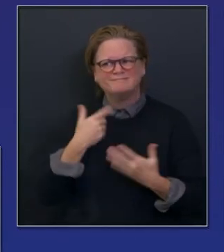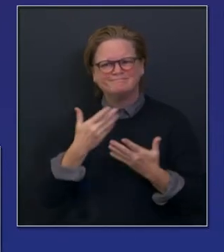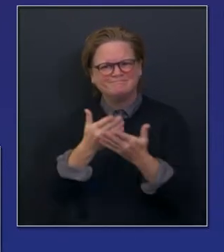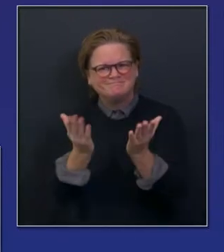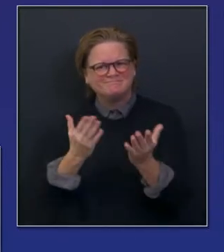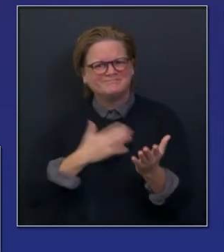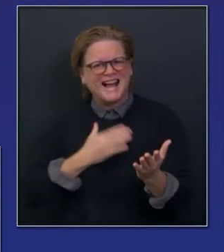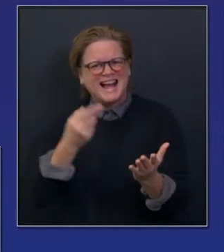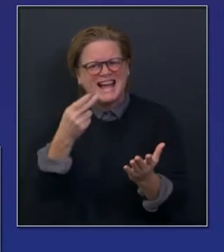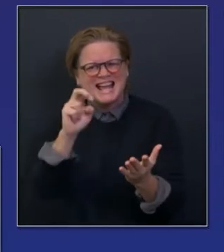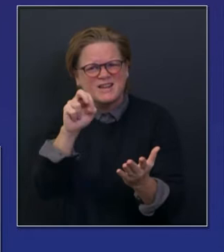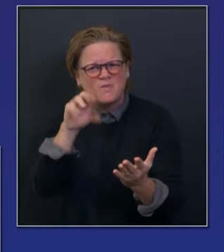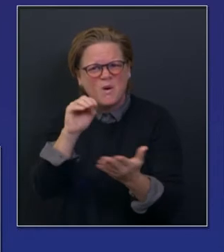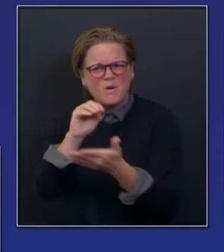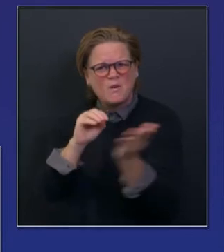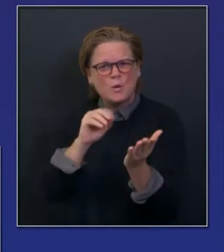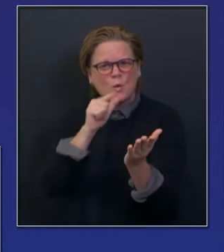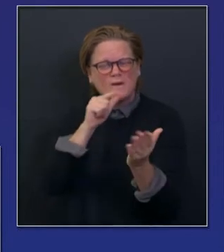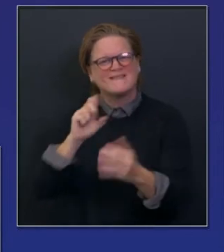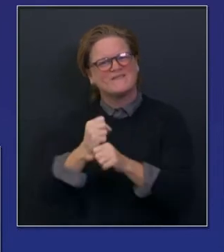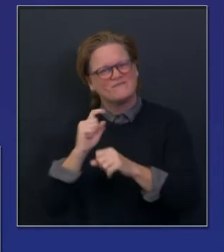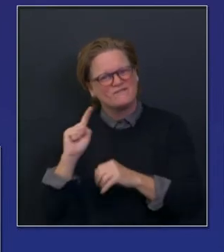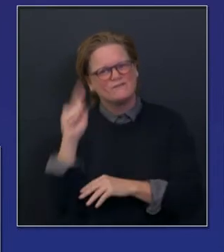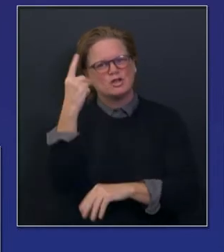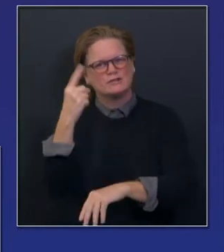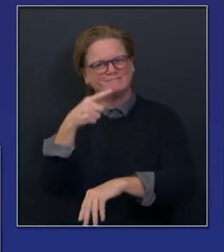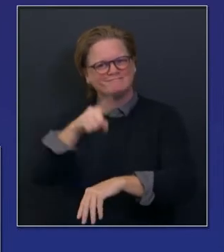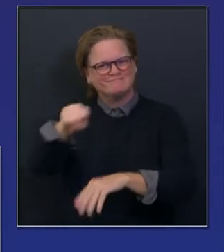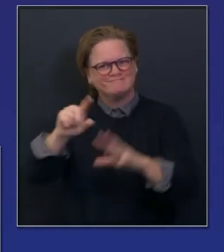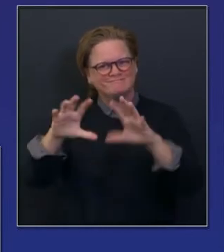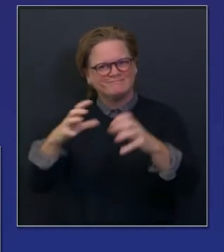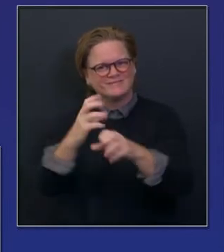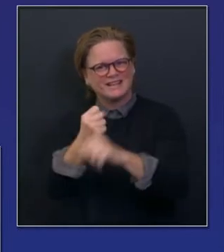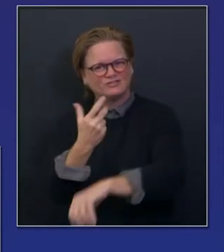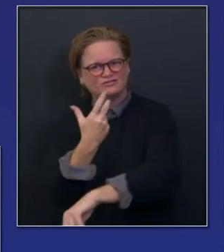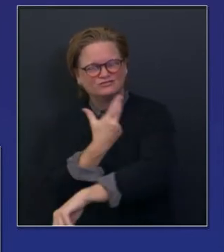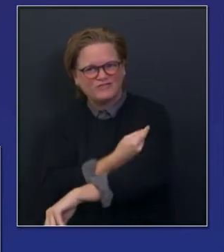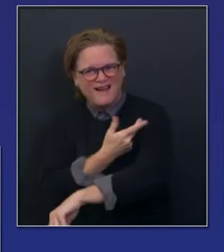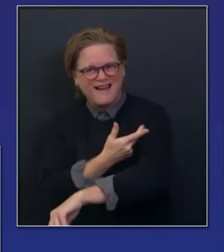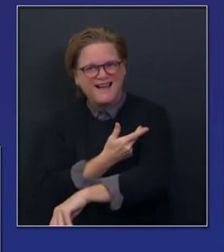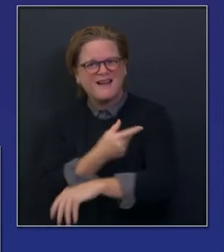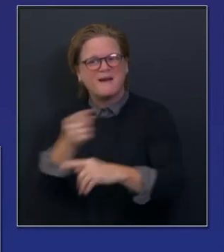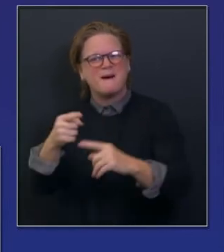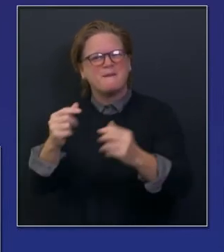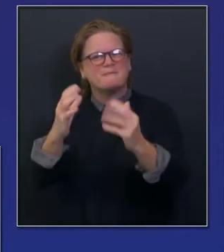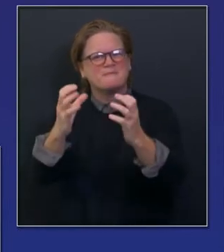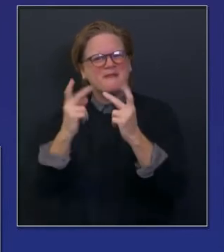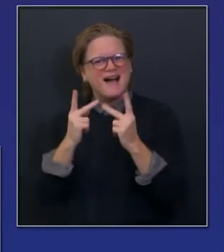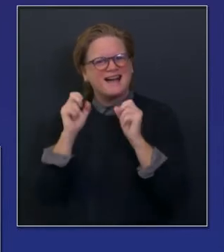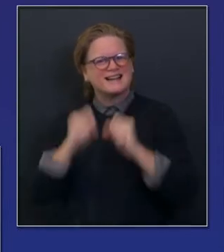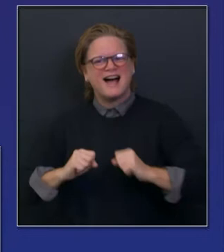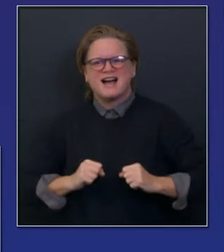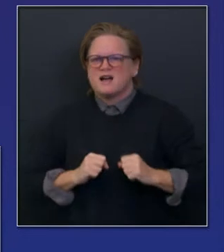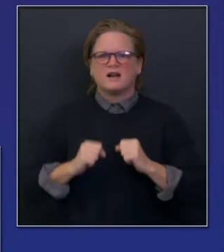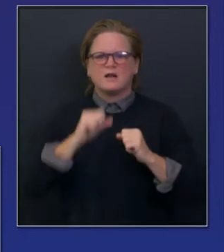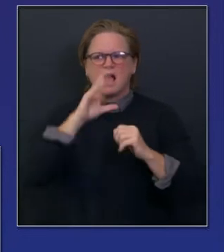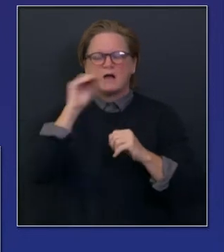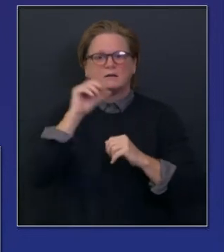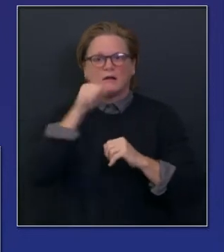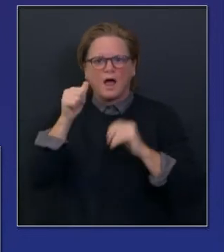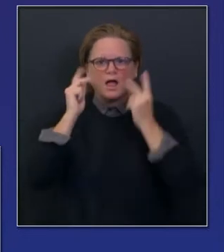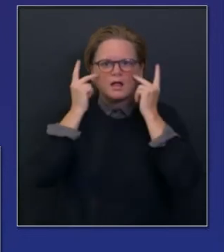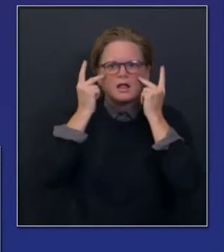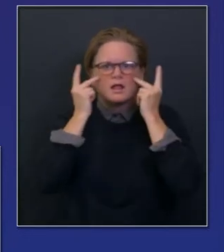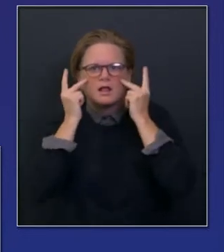Por eso es que estas personas son primera prioridad en recibir la vacuna, que puedan regresar a trabajar sin esa tensión nerviosa,